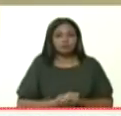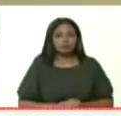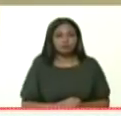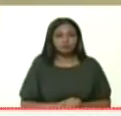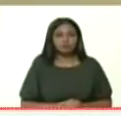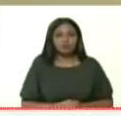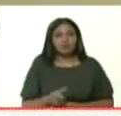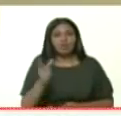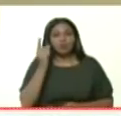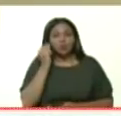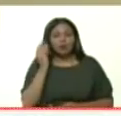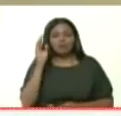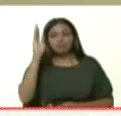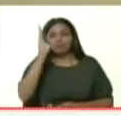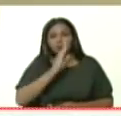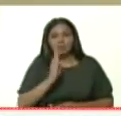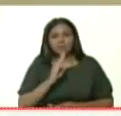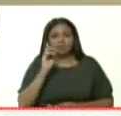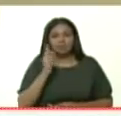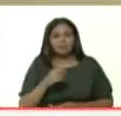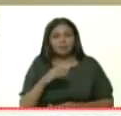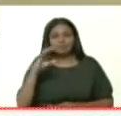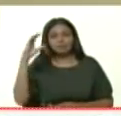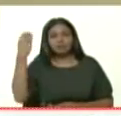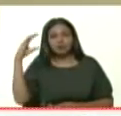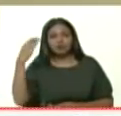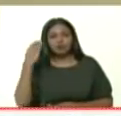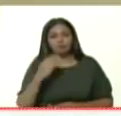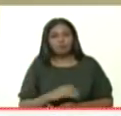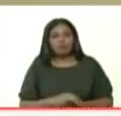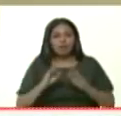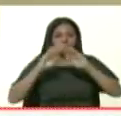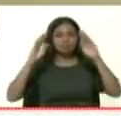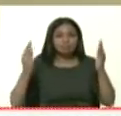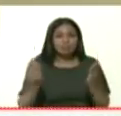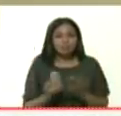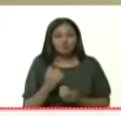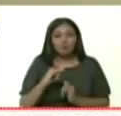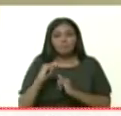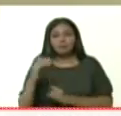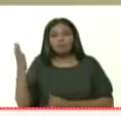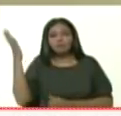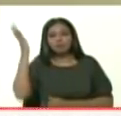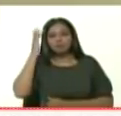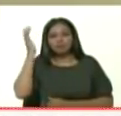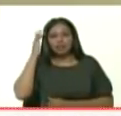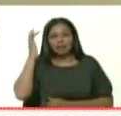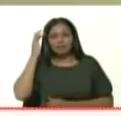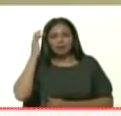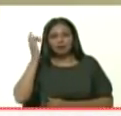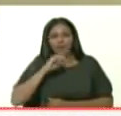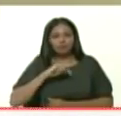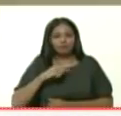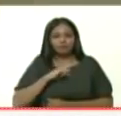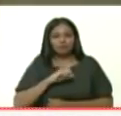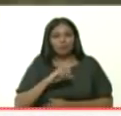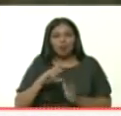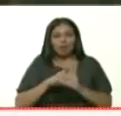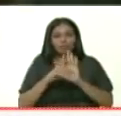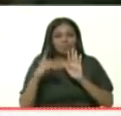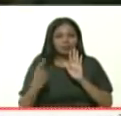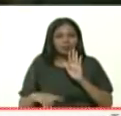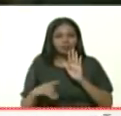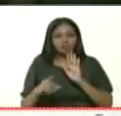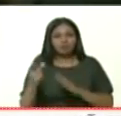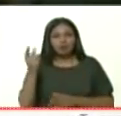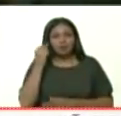las mujeres de Brasil, de Colombia y del mundo sepan lo que son los derechos de